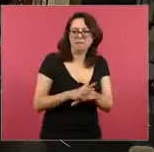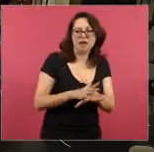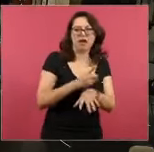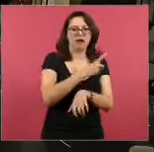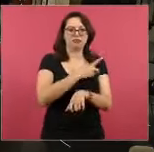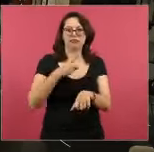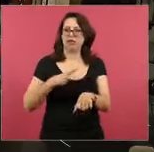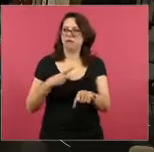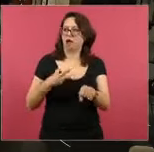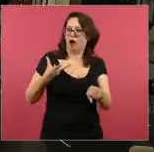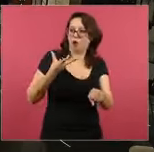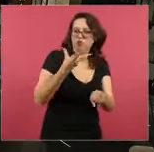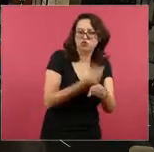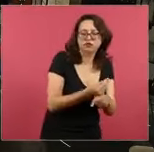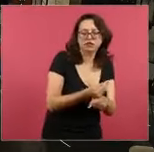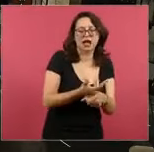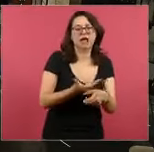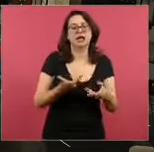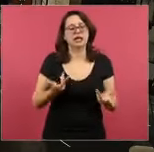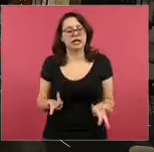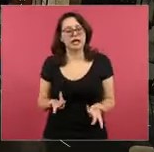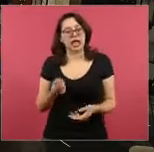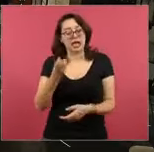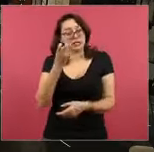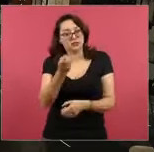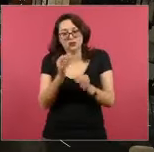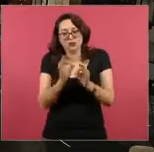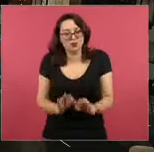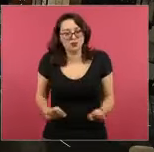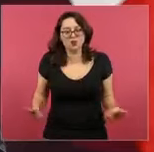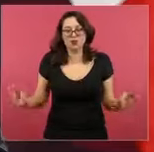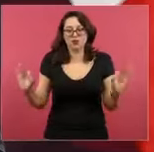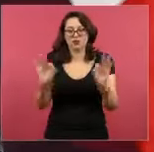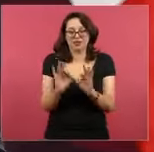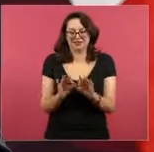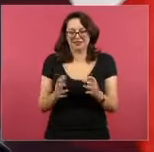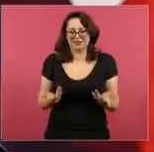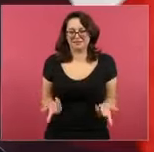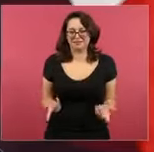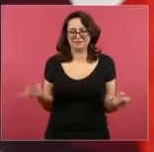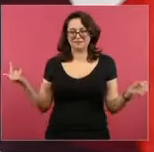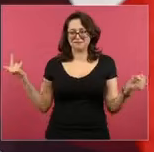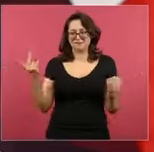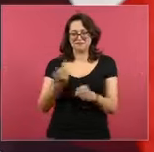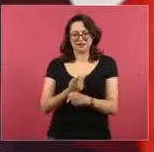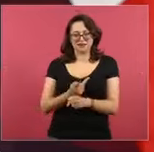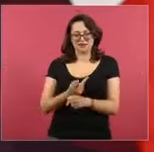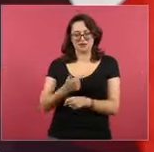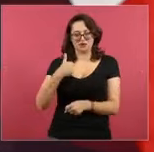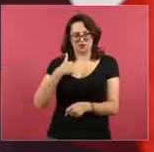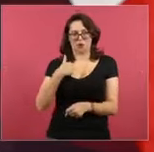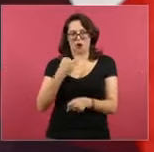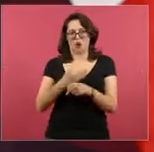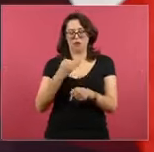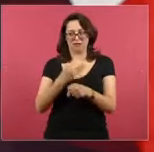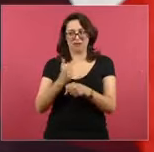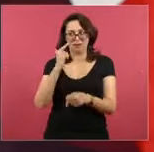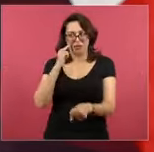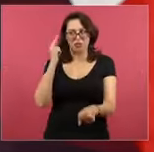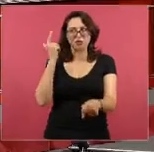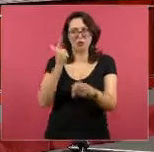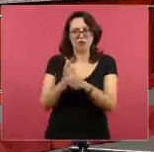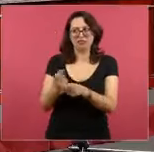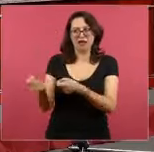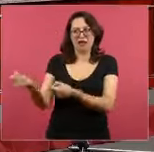Lo digo con cuidado, pero me preocupa. Estamos viendo que directores y supervisores no están entendiendo el